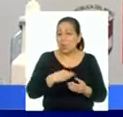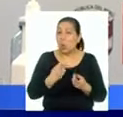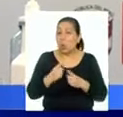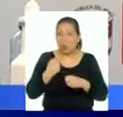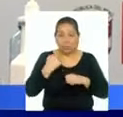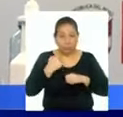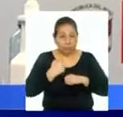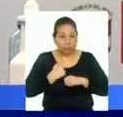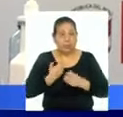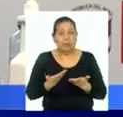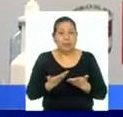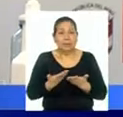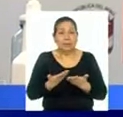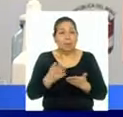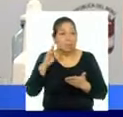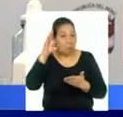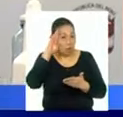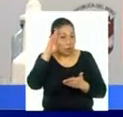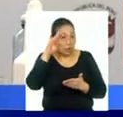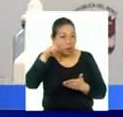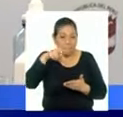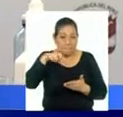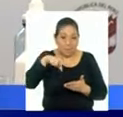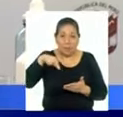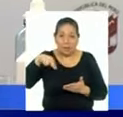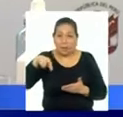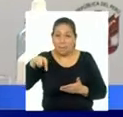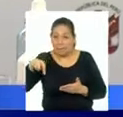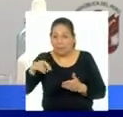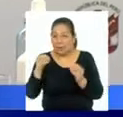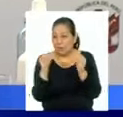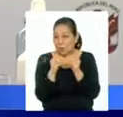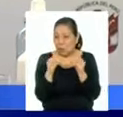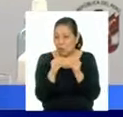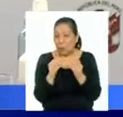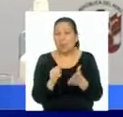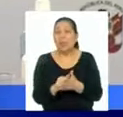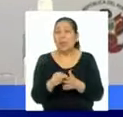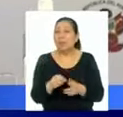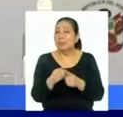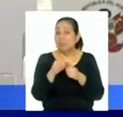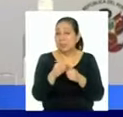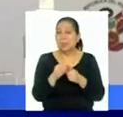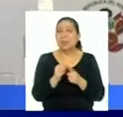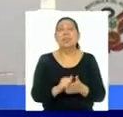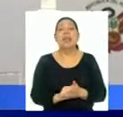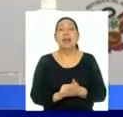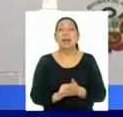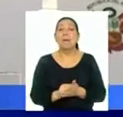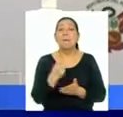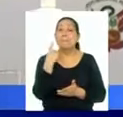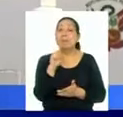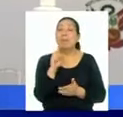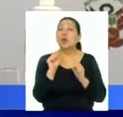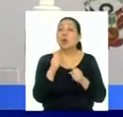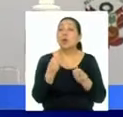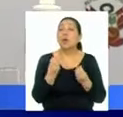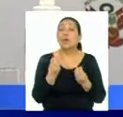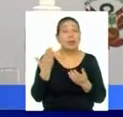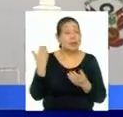el órgano central de inteligencia de la Policía Nacional del Perú y los órganos de inteligencia de las unidades especializadas de la Policía Nacional del Perú.